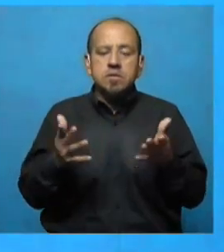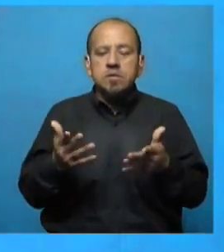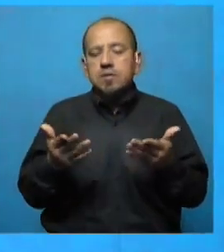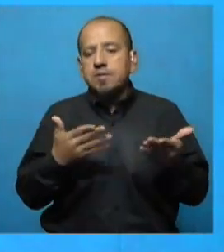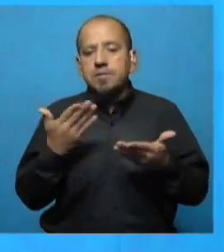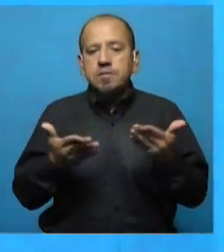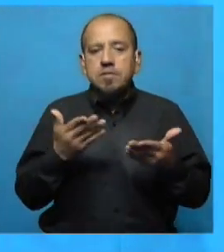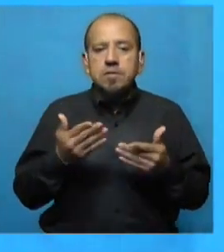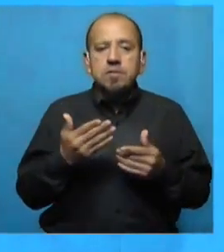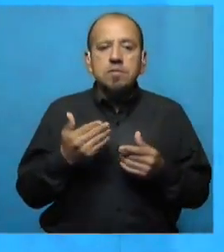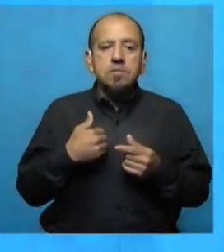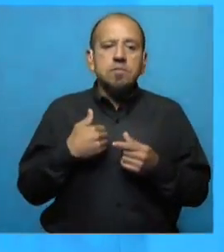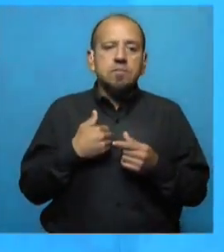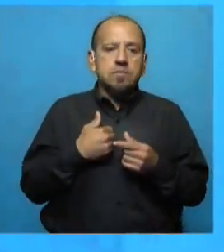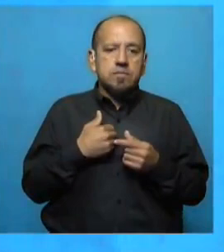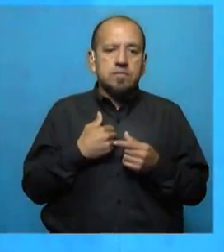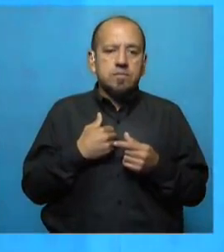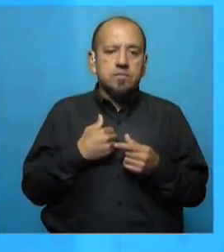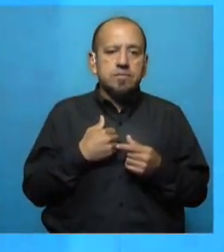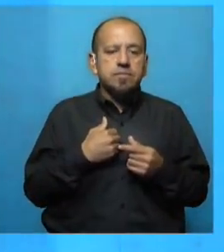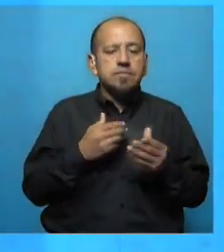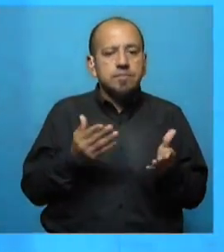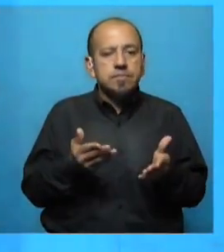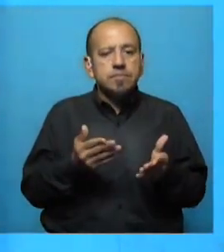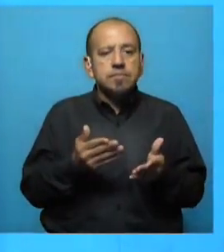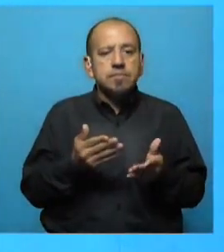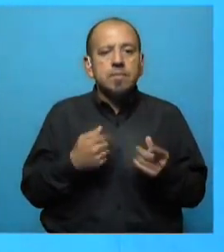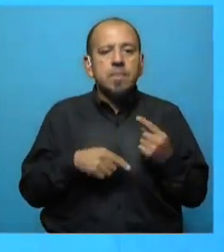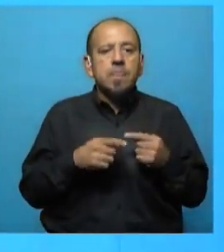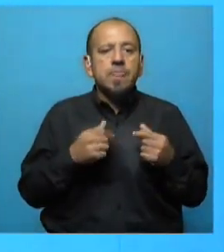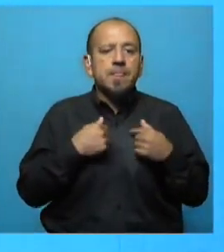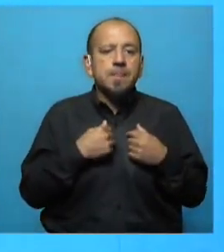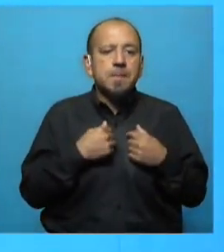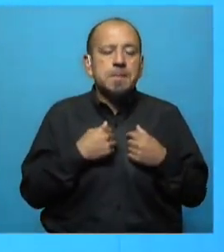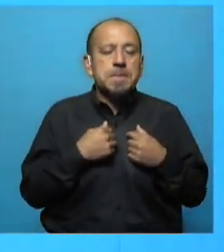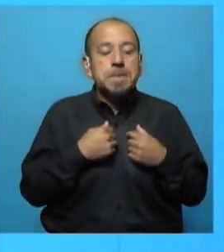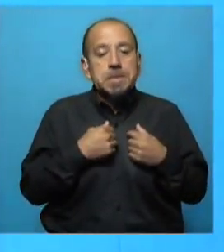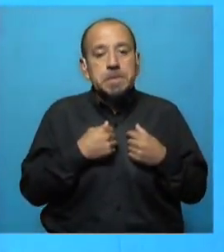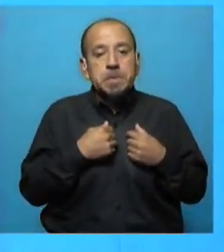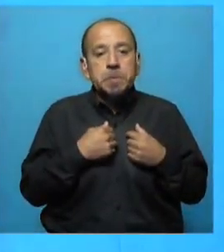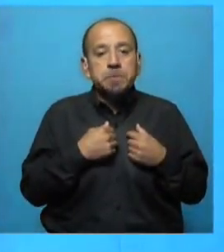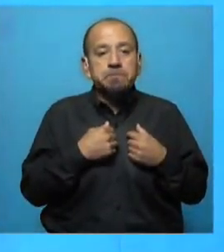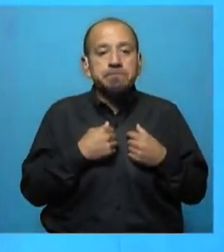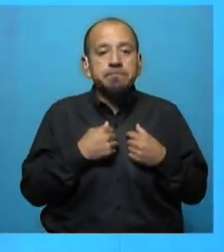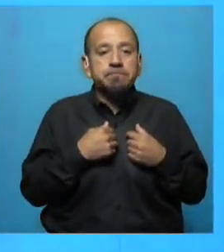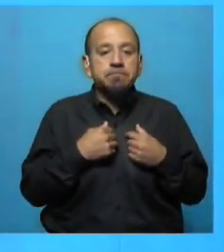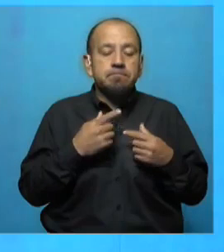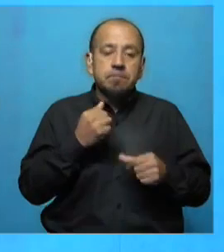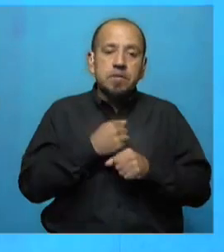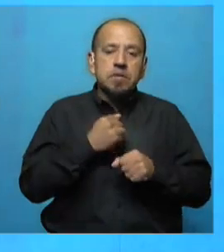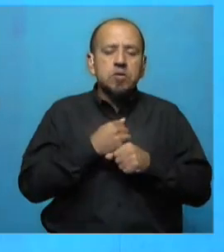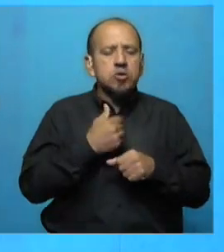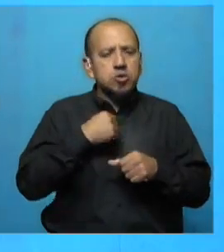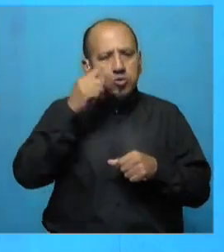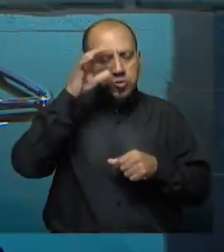porque yo lo entiendo como es una parte tangencial de lo que es mi trabajo y entiendo